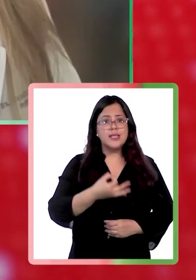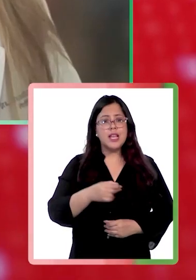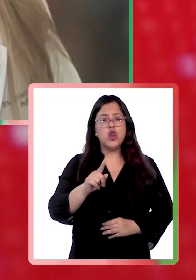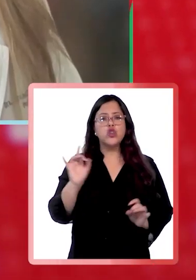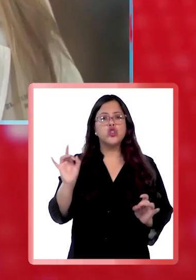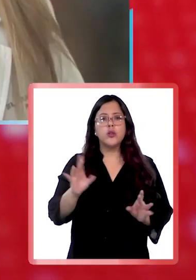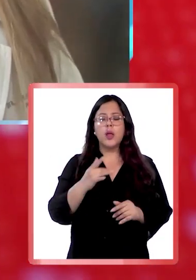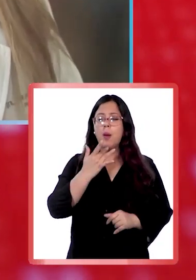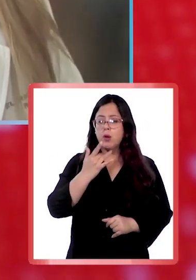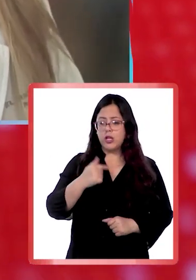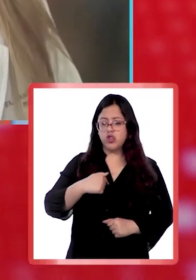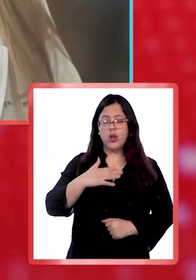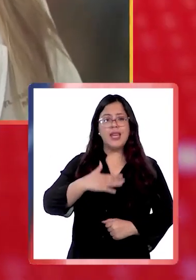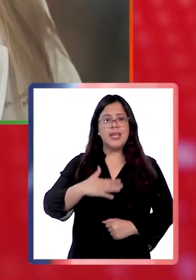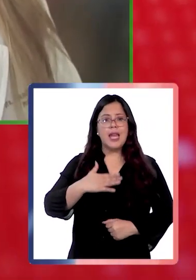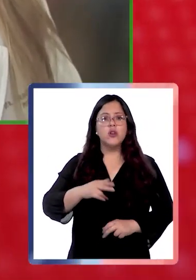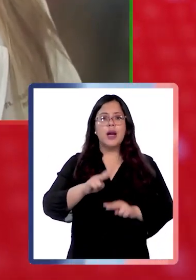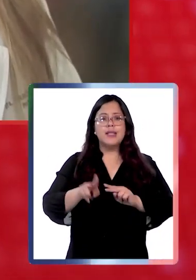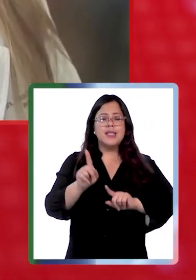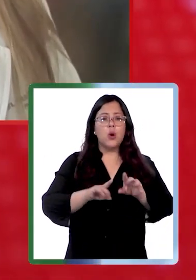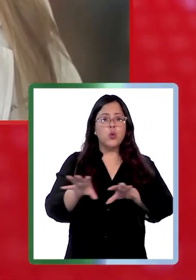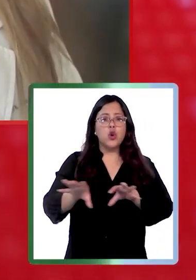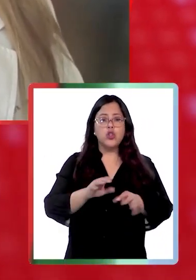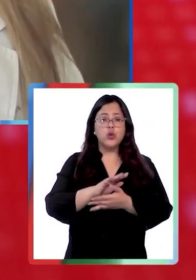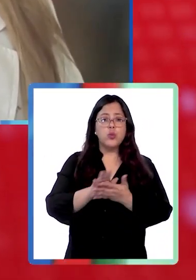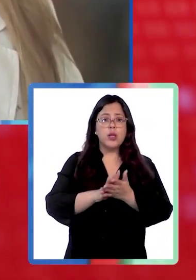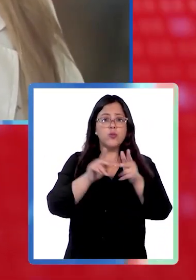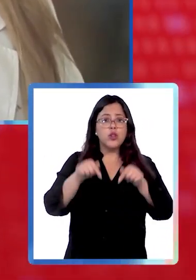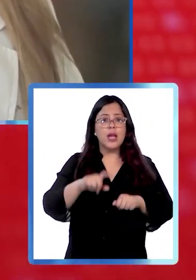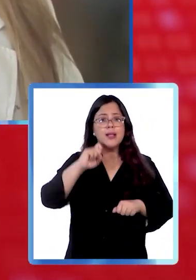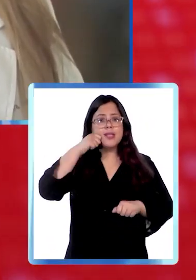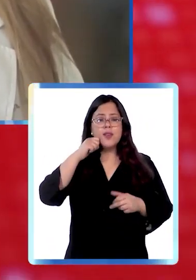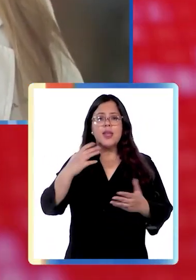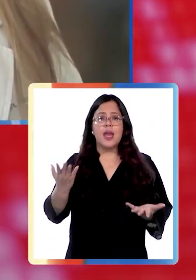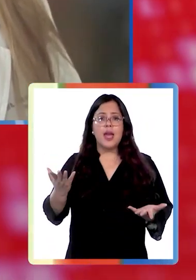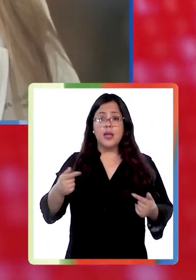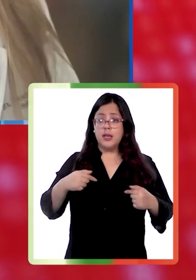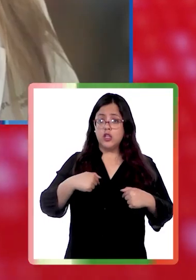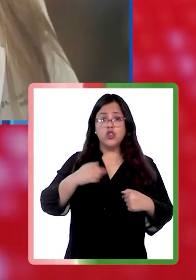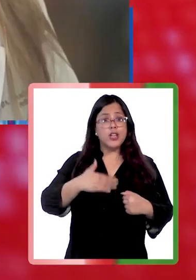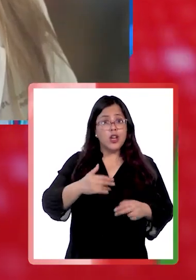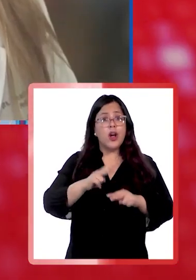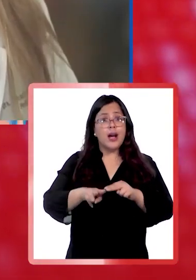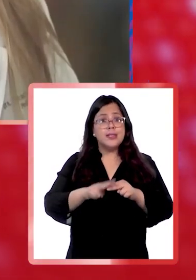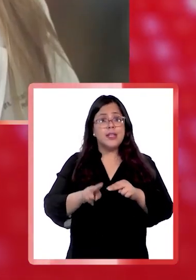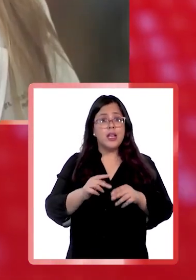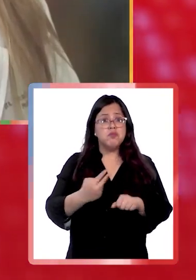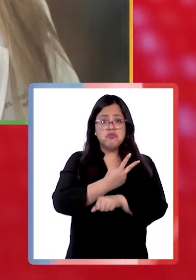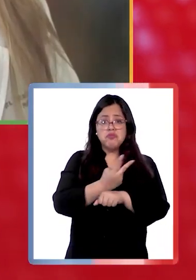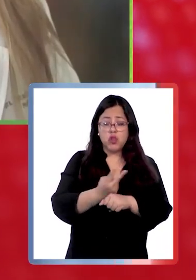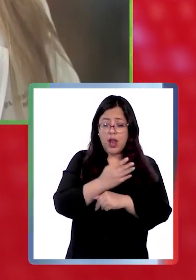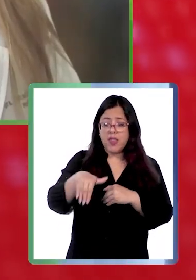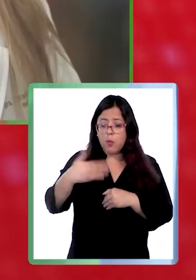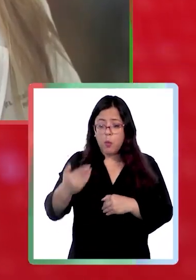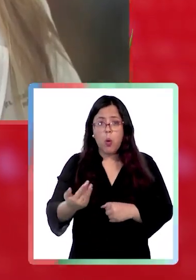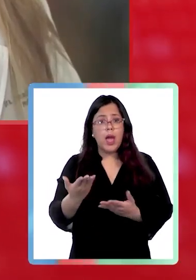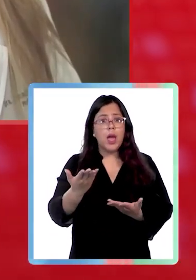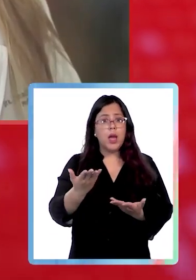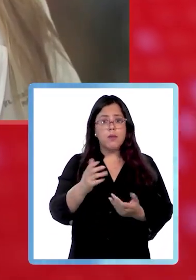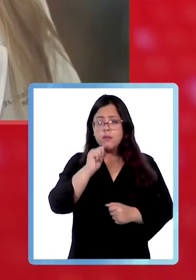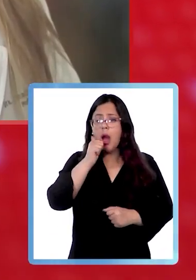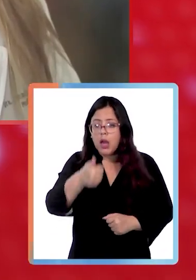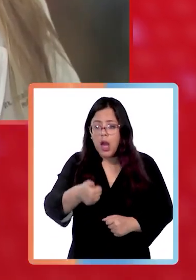como lo decía usted, no por el hecho de que yo quiera realizar cierta acción el día de hoy, va a significar que yo la quiera realizar en 2 horas